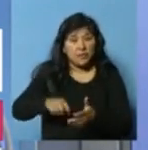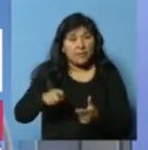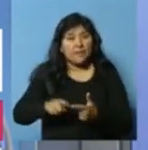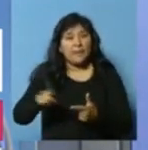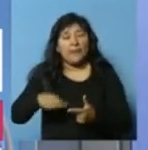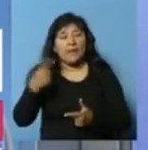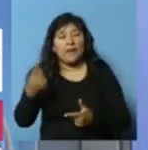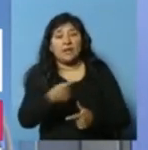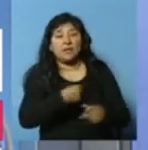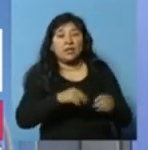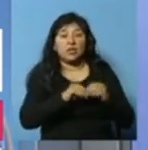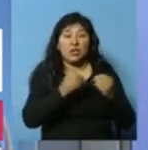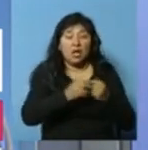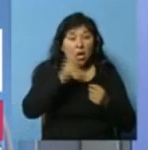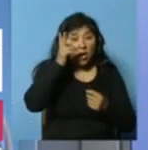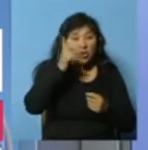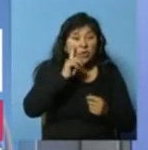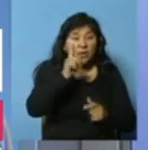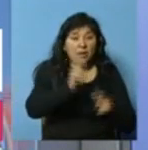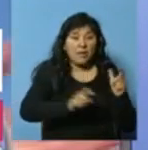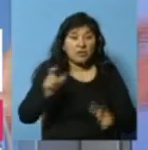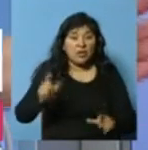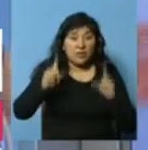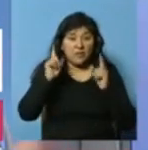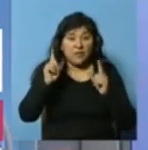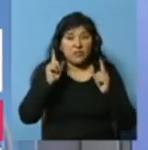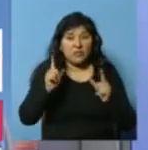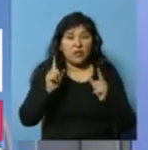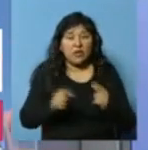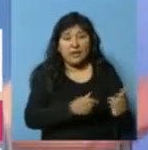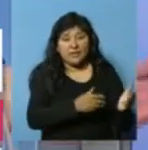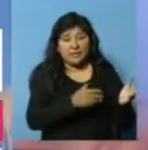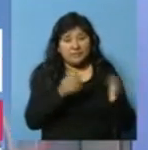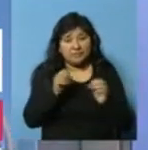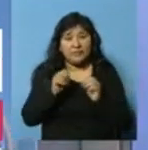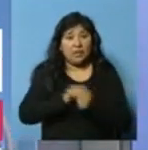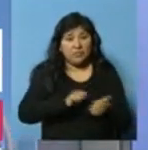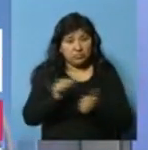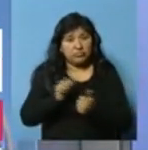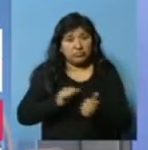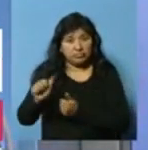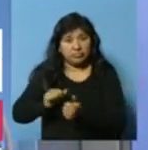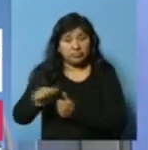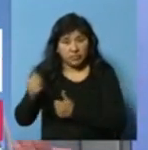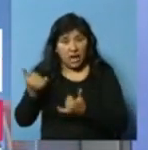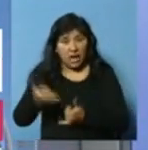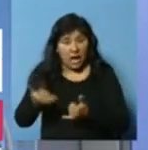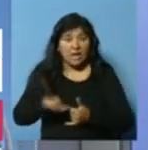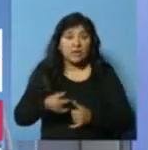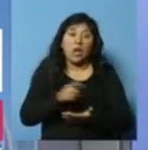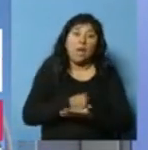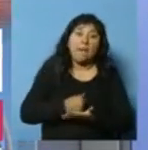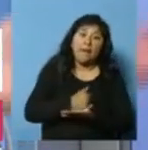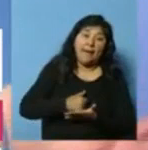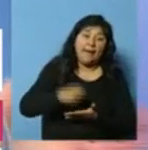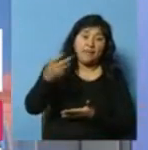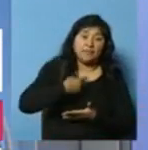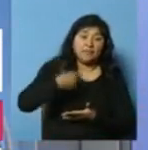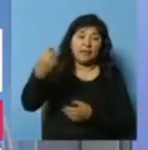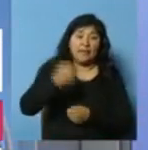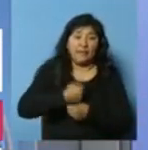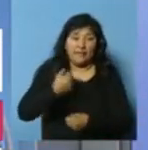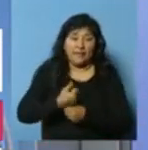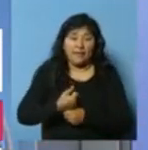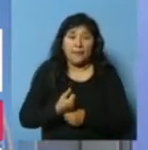cargo no podemos seguir poniendo a la cola de ellos más chicos que deseen nos van a dejar